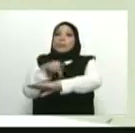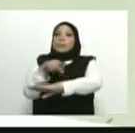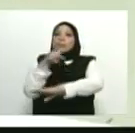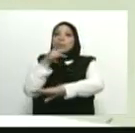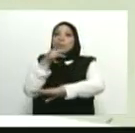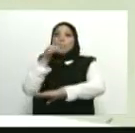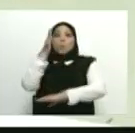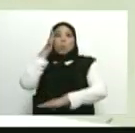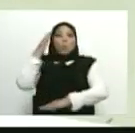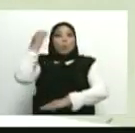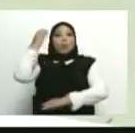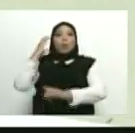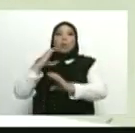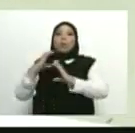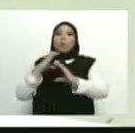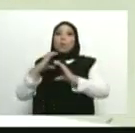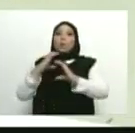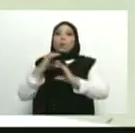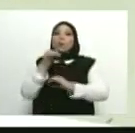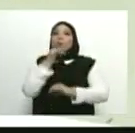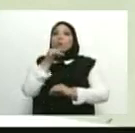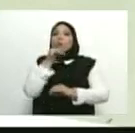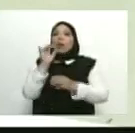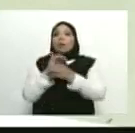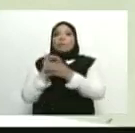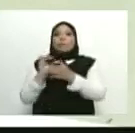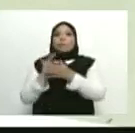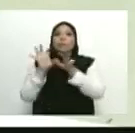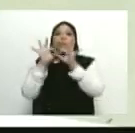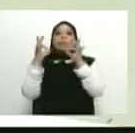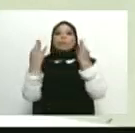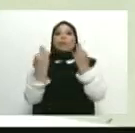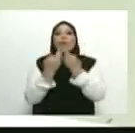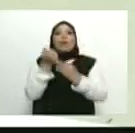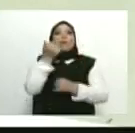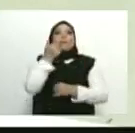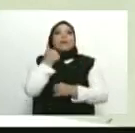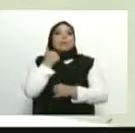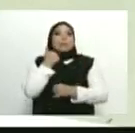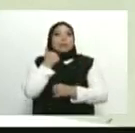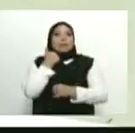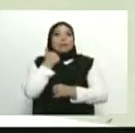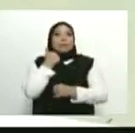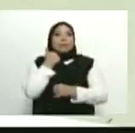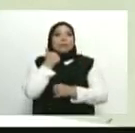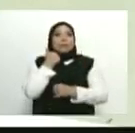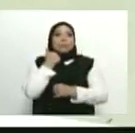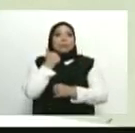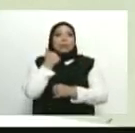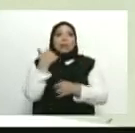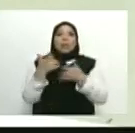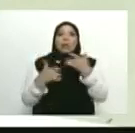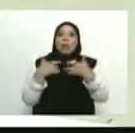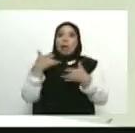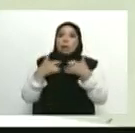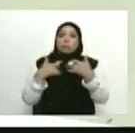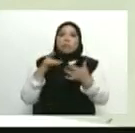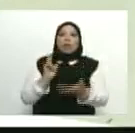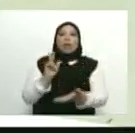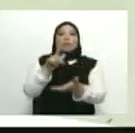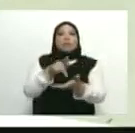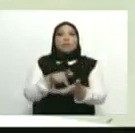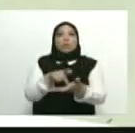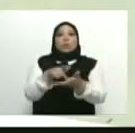me representó ante sus amigos y familiares en Valencia, en las exequias, en